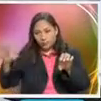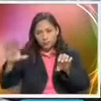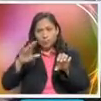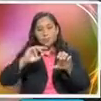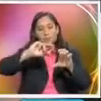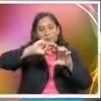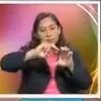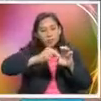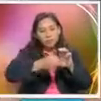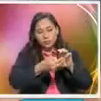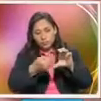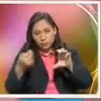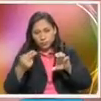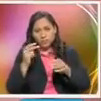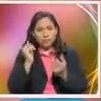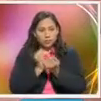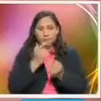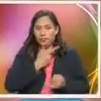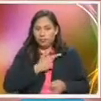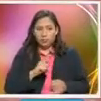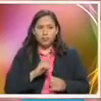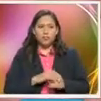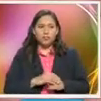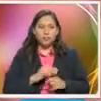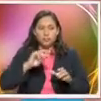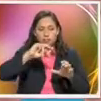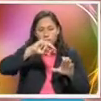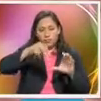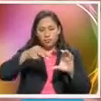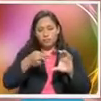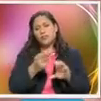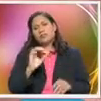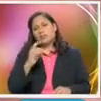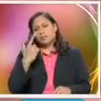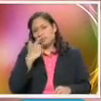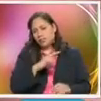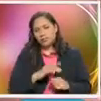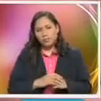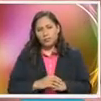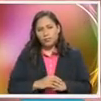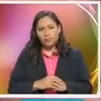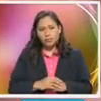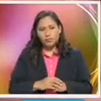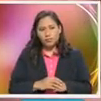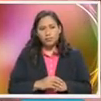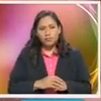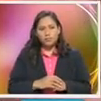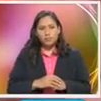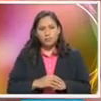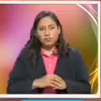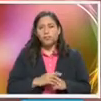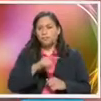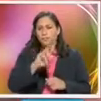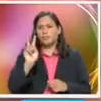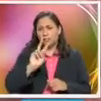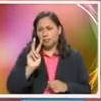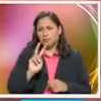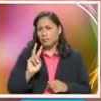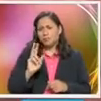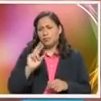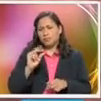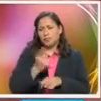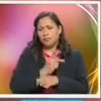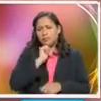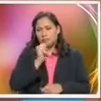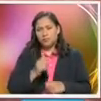que no les gusta. Si es que no les gusta, si se les hace medio feo. Pero es comestible como sea, también, pero, ¿no? Y sin contiene problema, propiedades. No pasa nada.